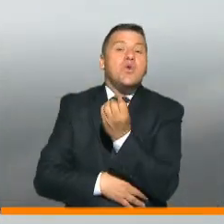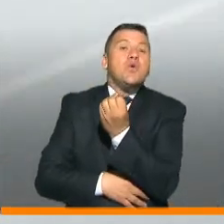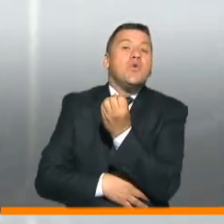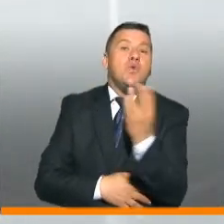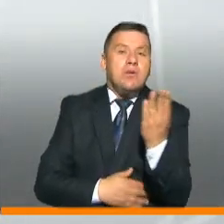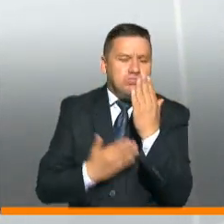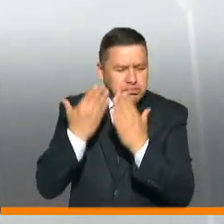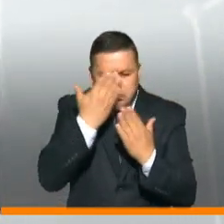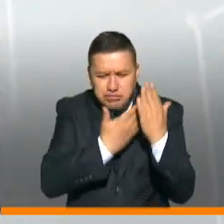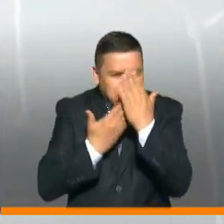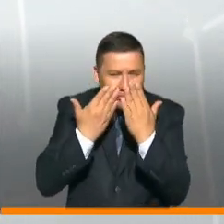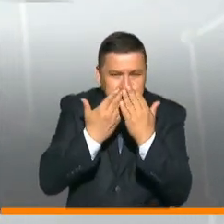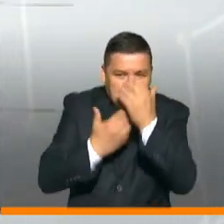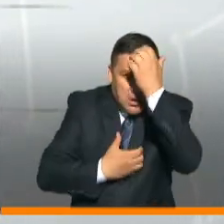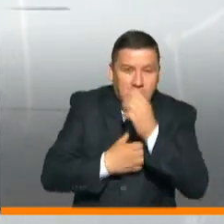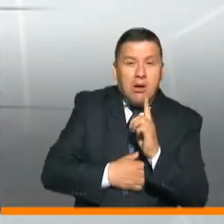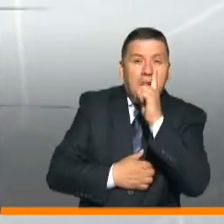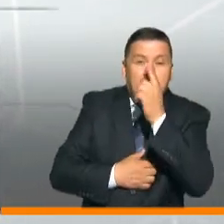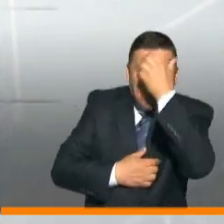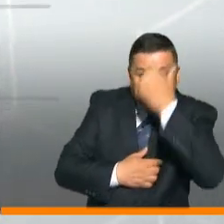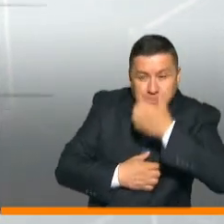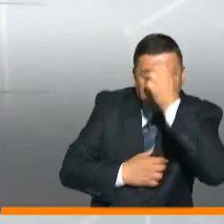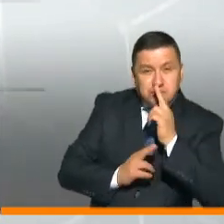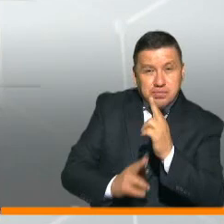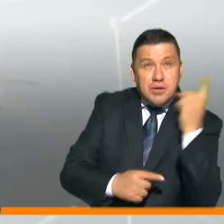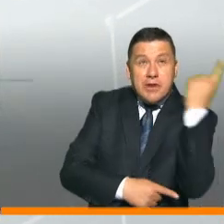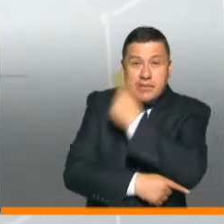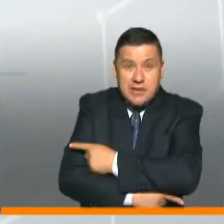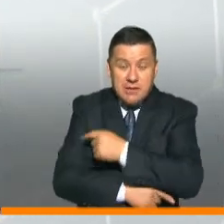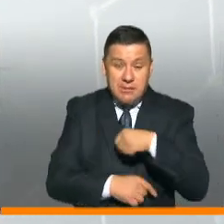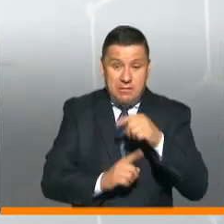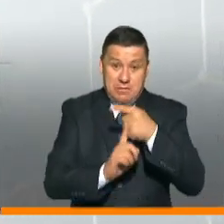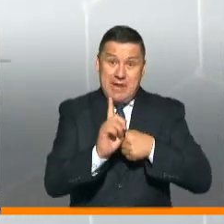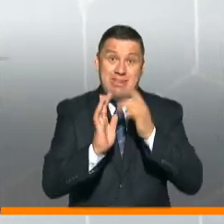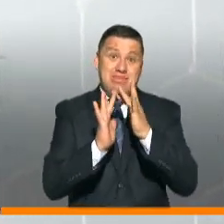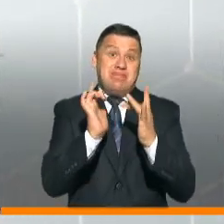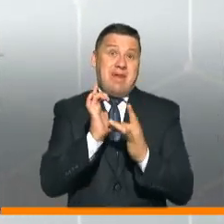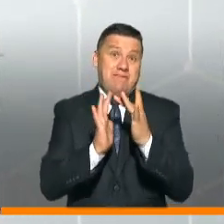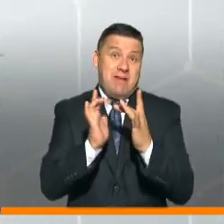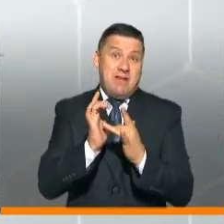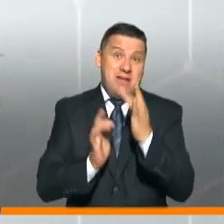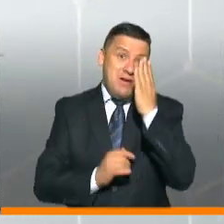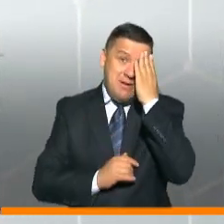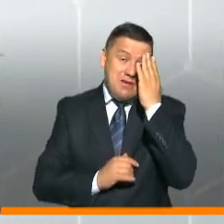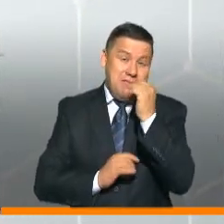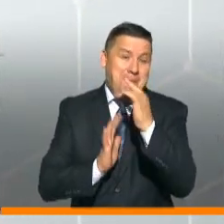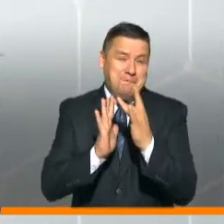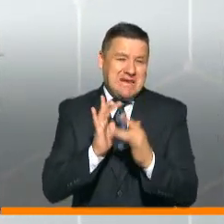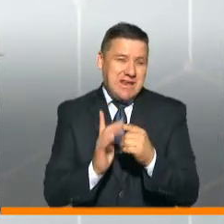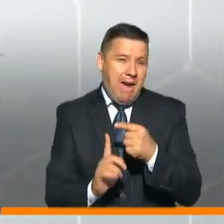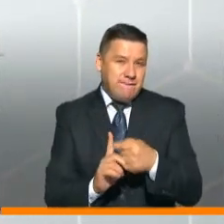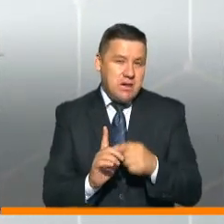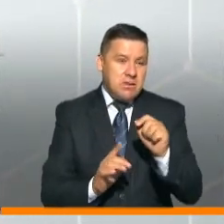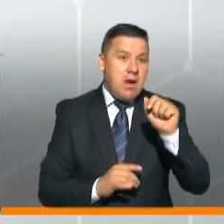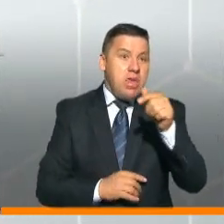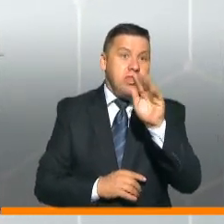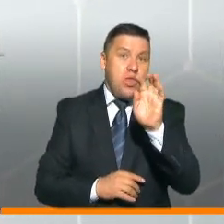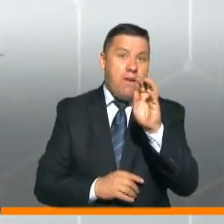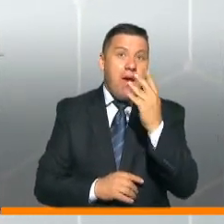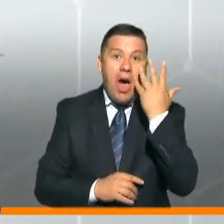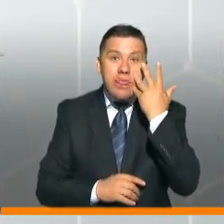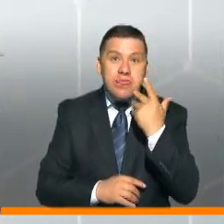de pruebas promedio día, en este mes de abril, que tiene en este momento 19